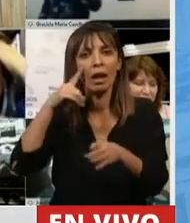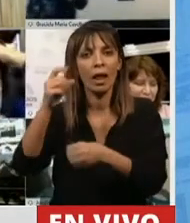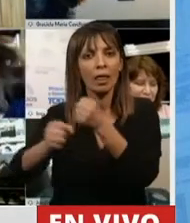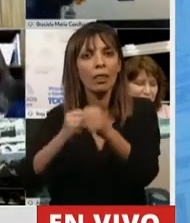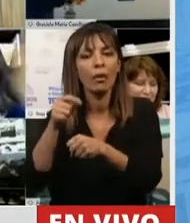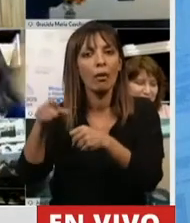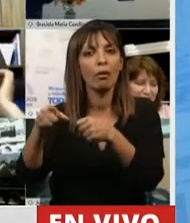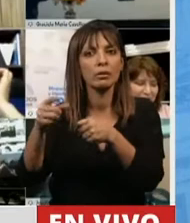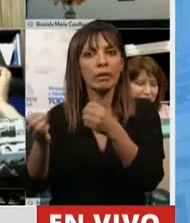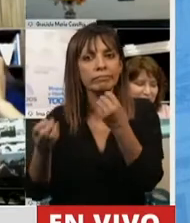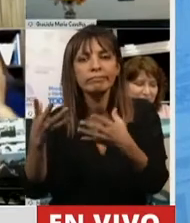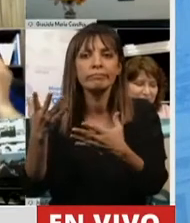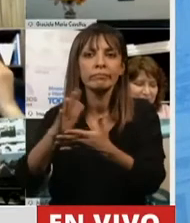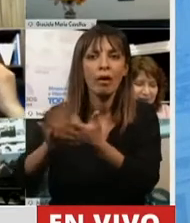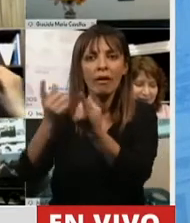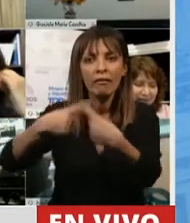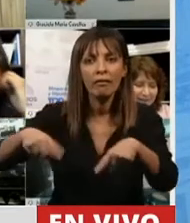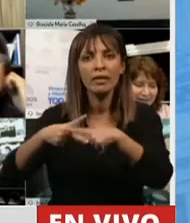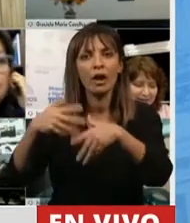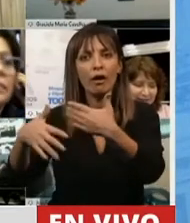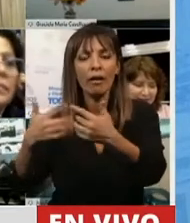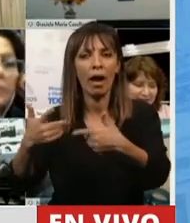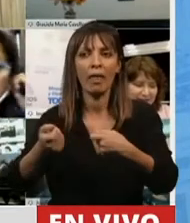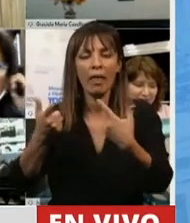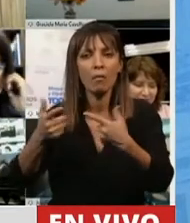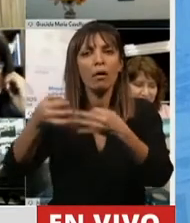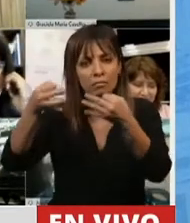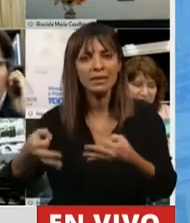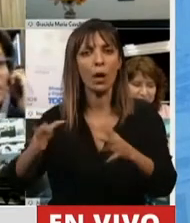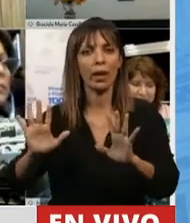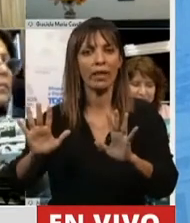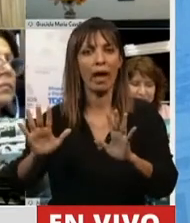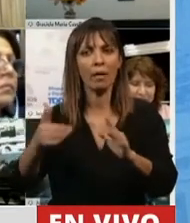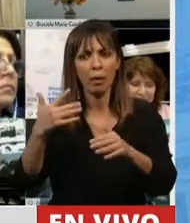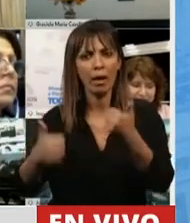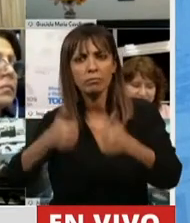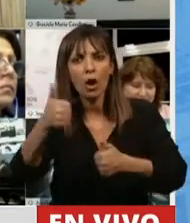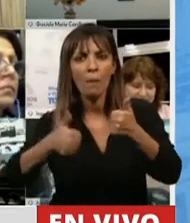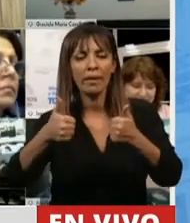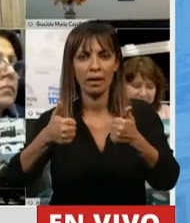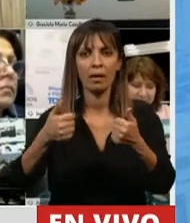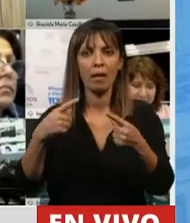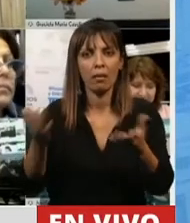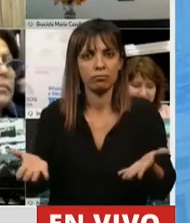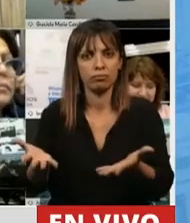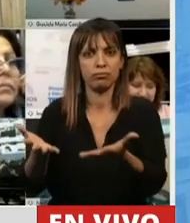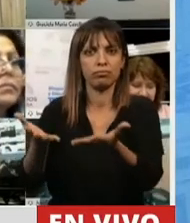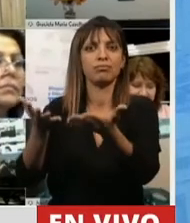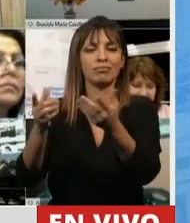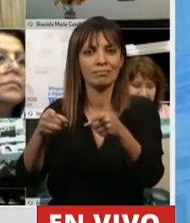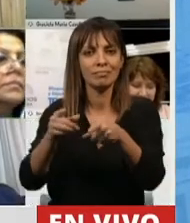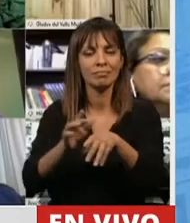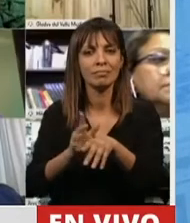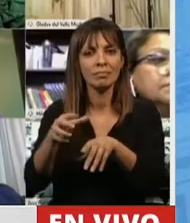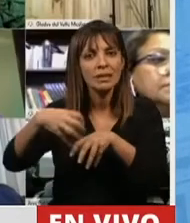había generado una incertidumbre y con esto le damos certeza y le generamos competitividad para seguir fortaleciendo el desarrollo